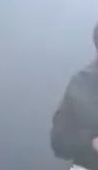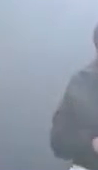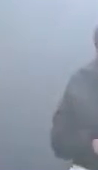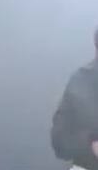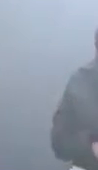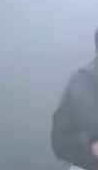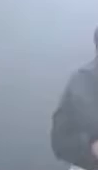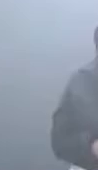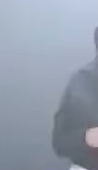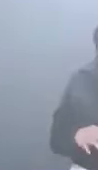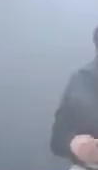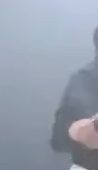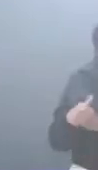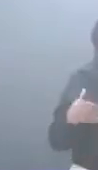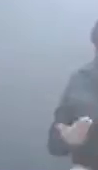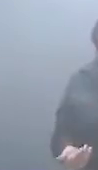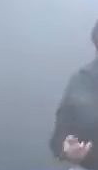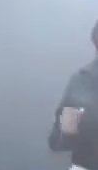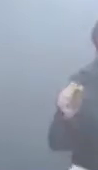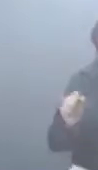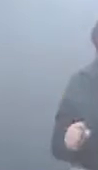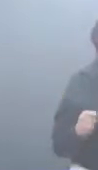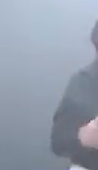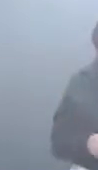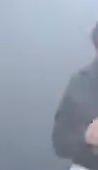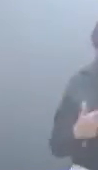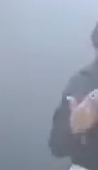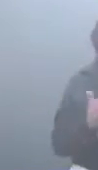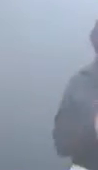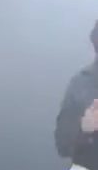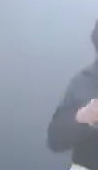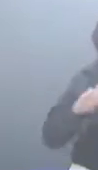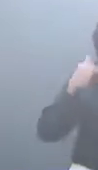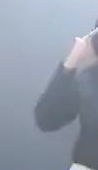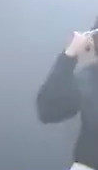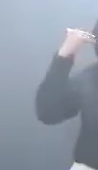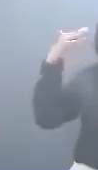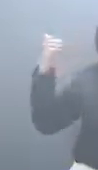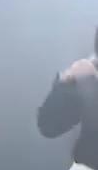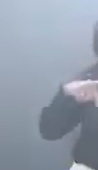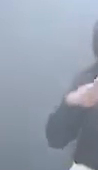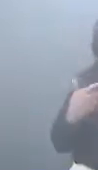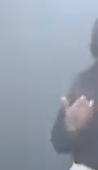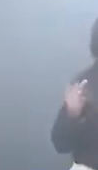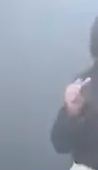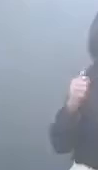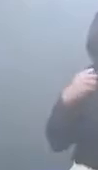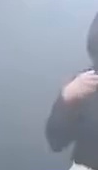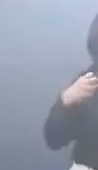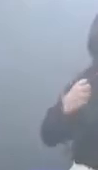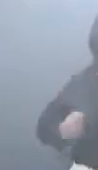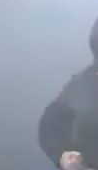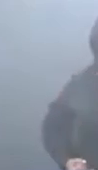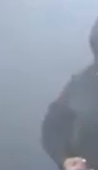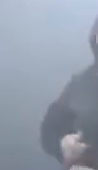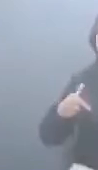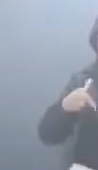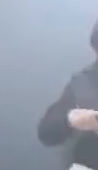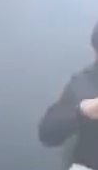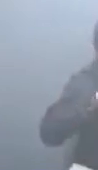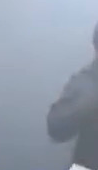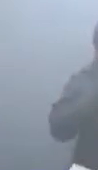porque estos hechos están directamente vinculados al estamento político del poder político del Estado. Aquí no hay